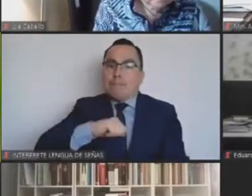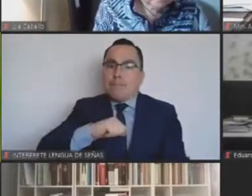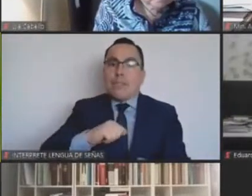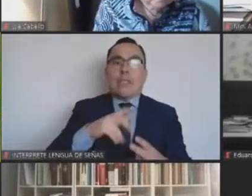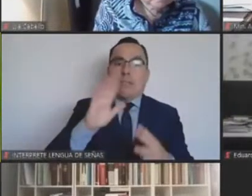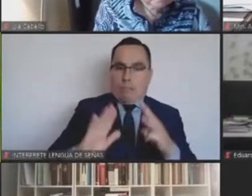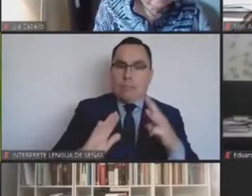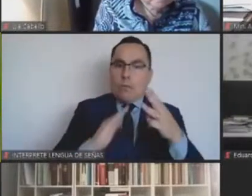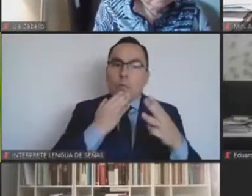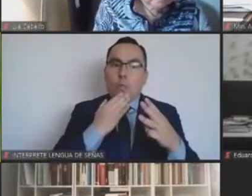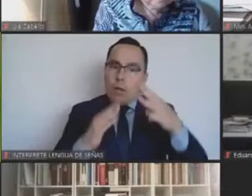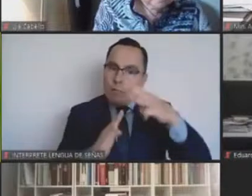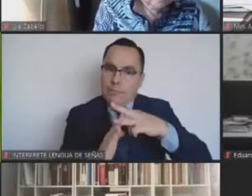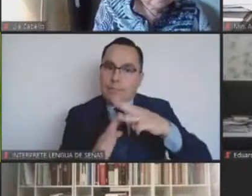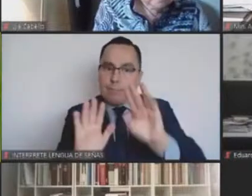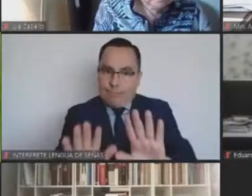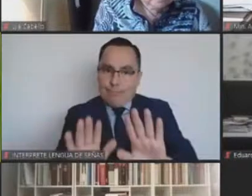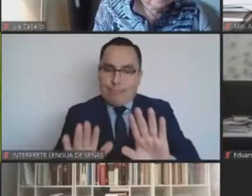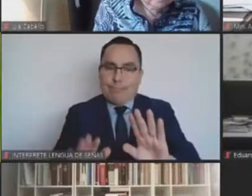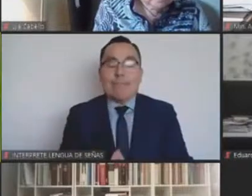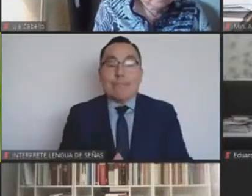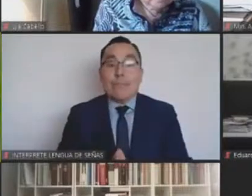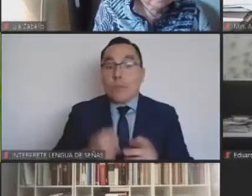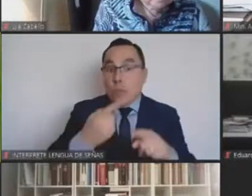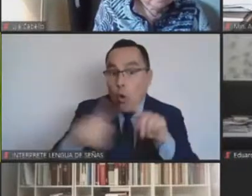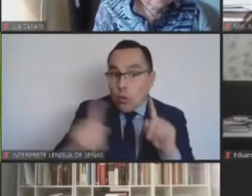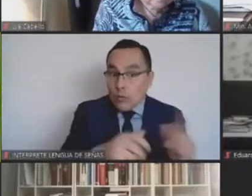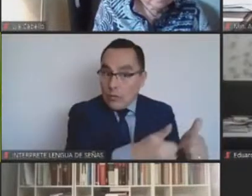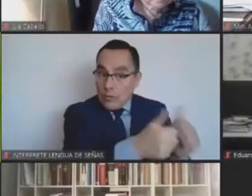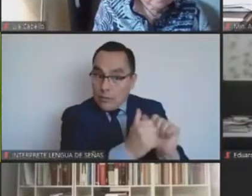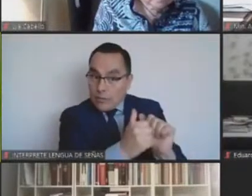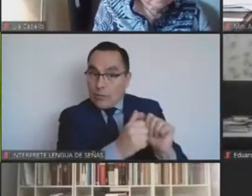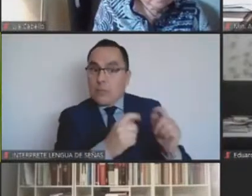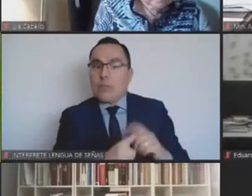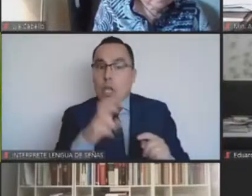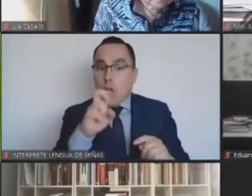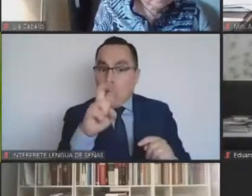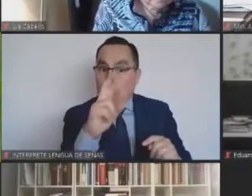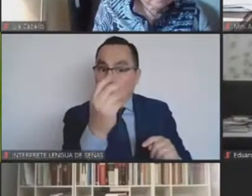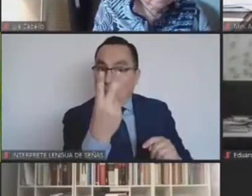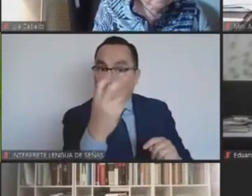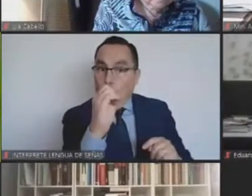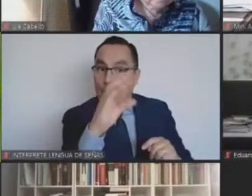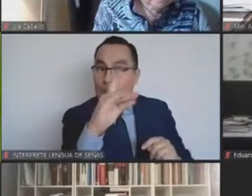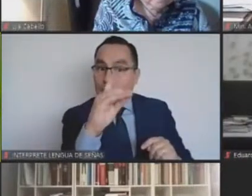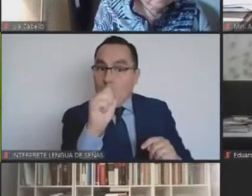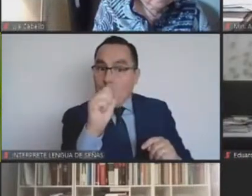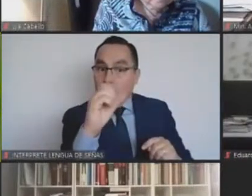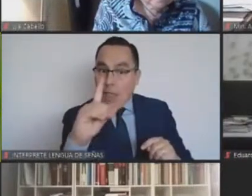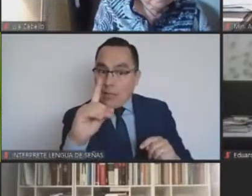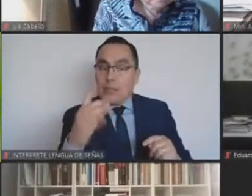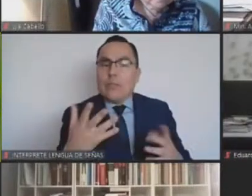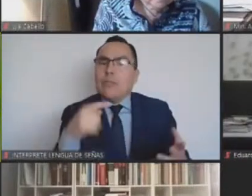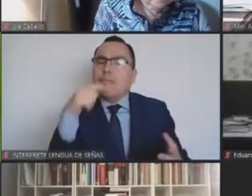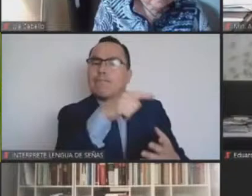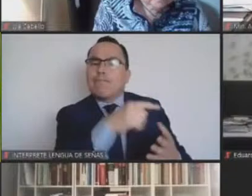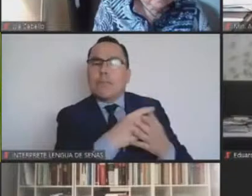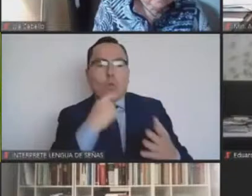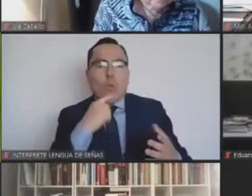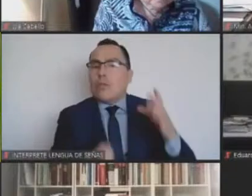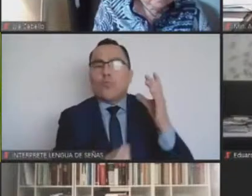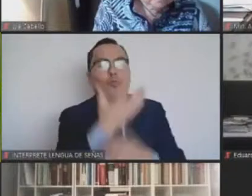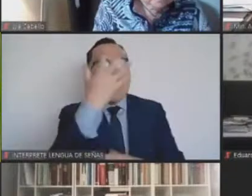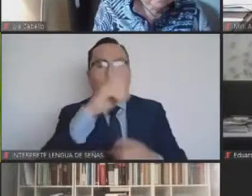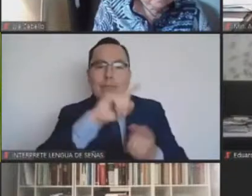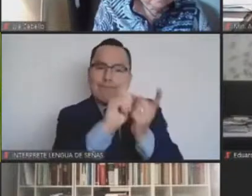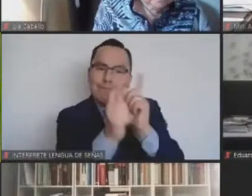anonimización. Otro desafío, esta vez de probidad, radica en la necesidad de actualizar la normativa que rija